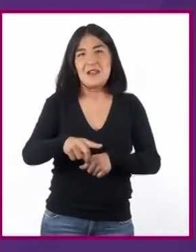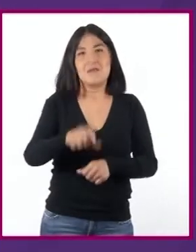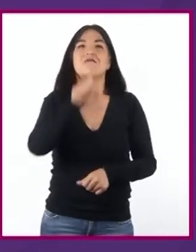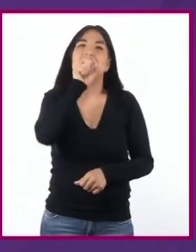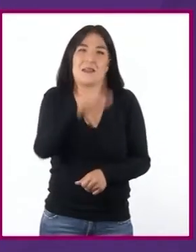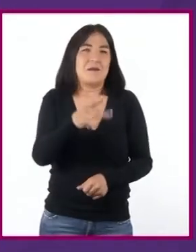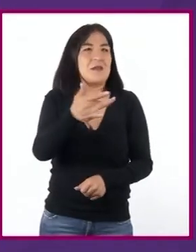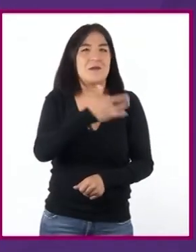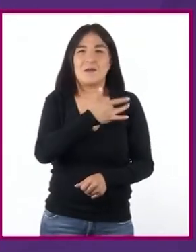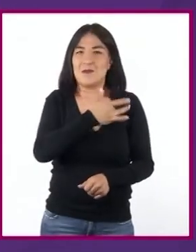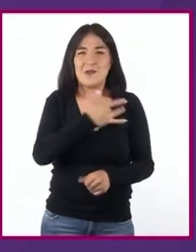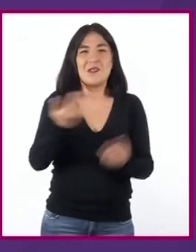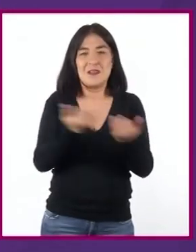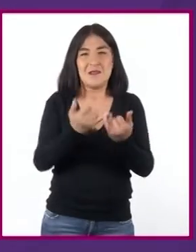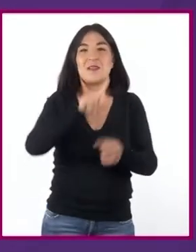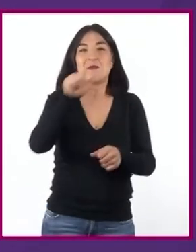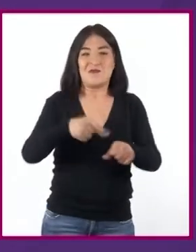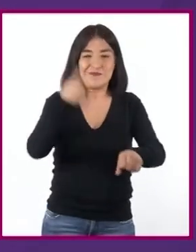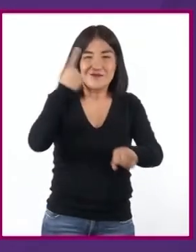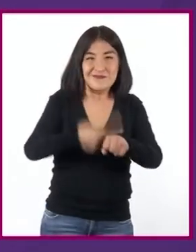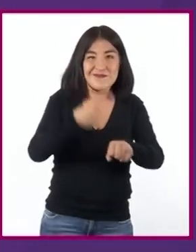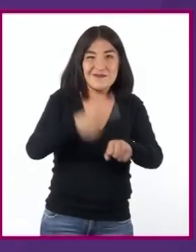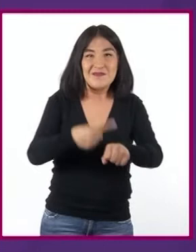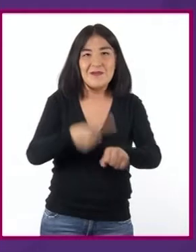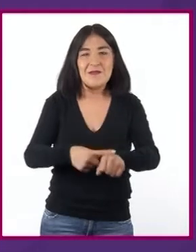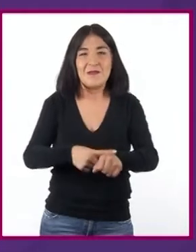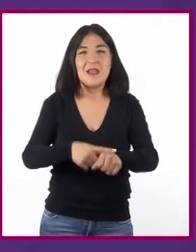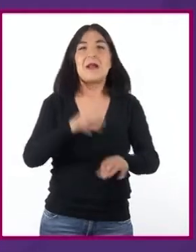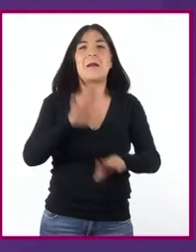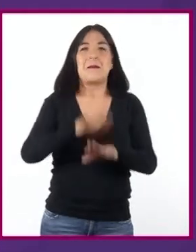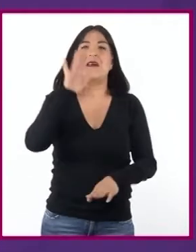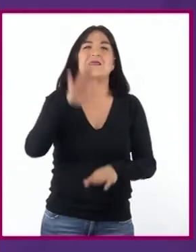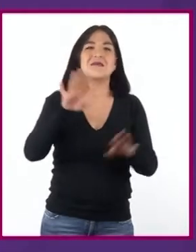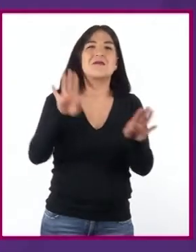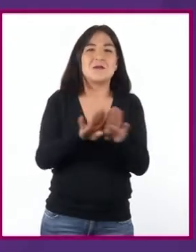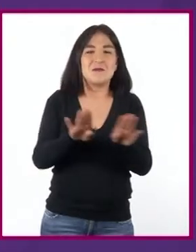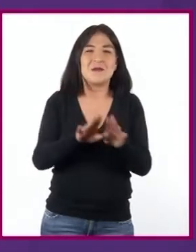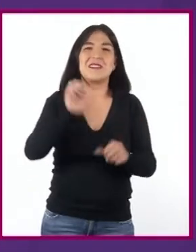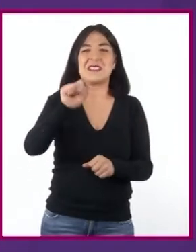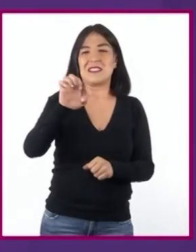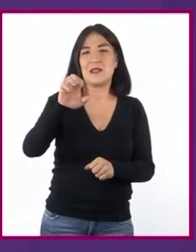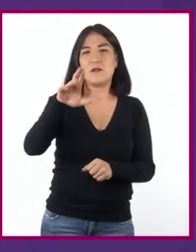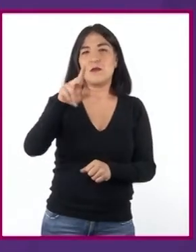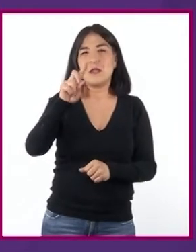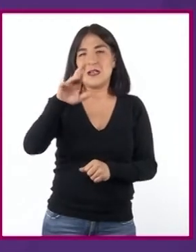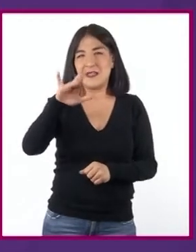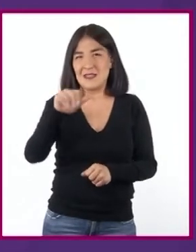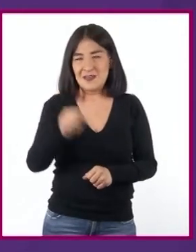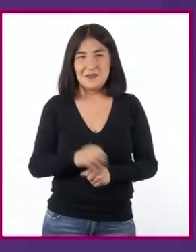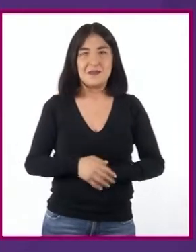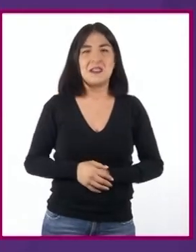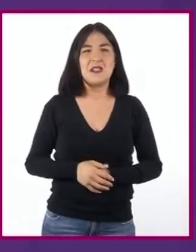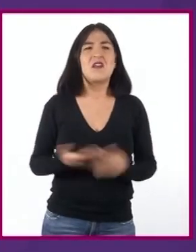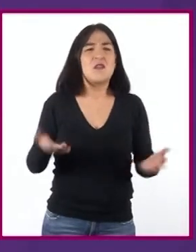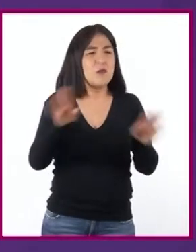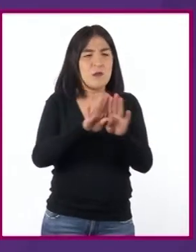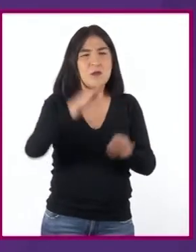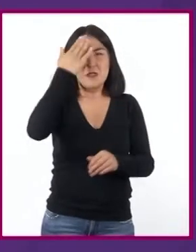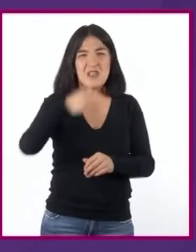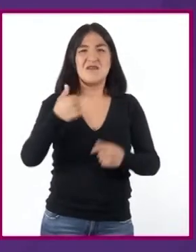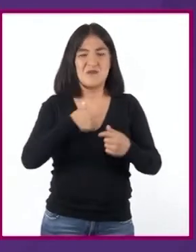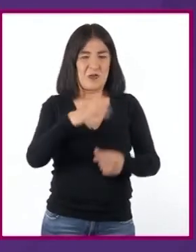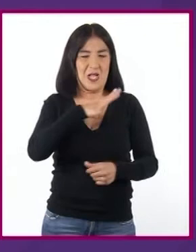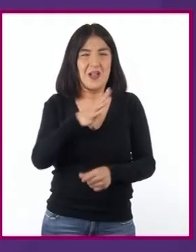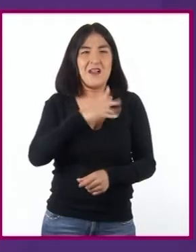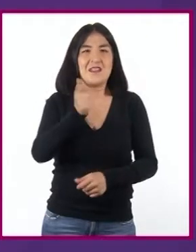el corazón empiezan a afectarse y a tener las enfermedades secundarias. ¿Cómo podemos saber que padecemos hipertensión